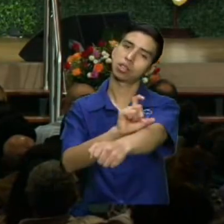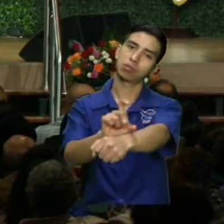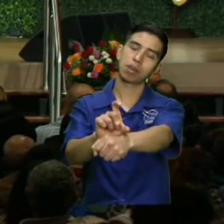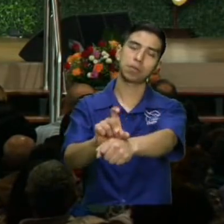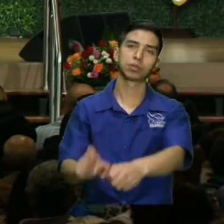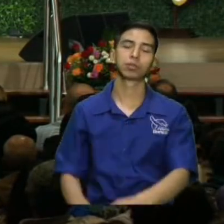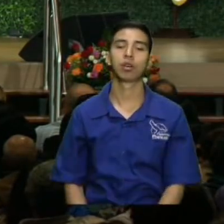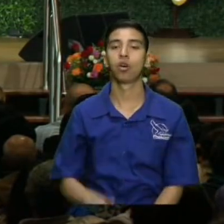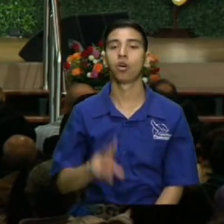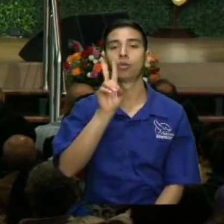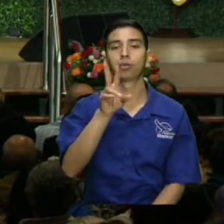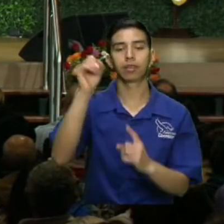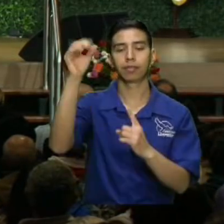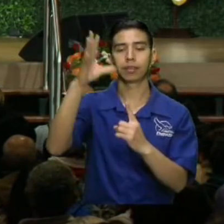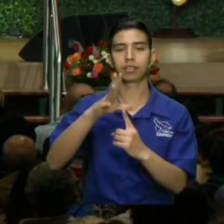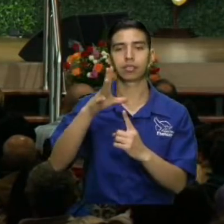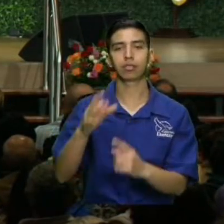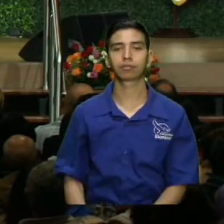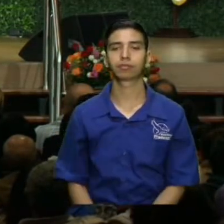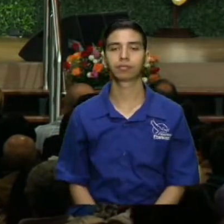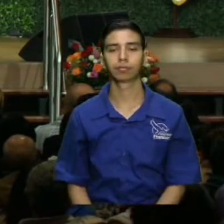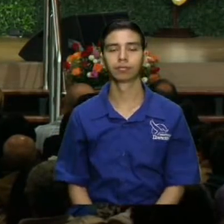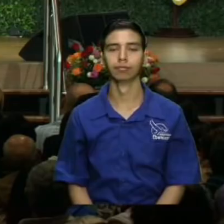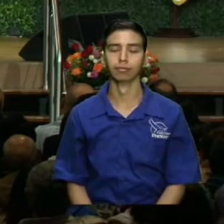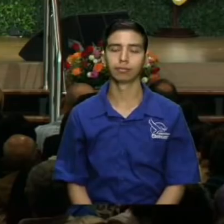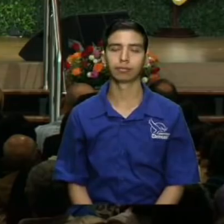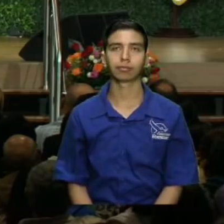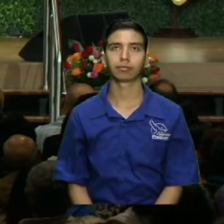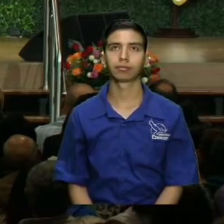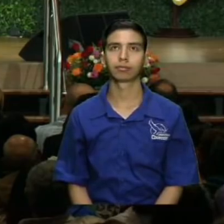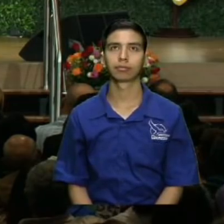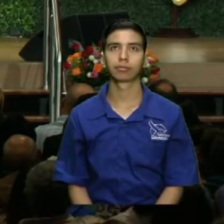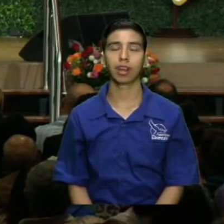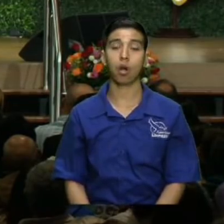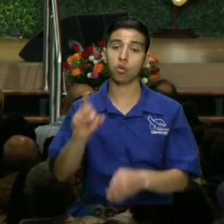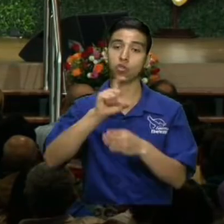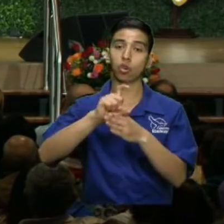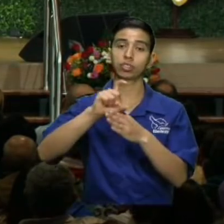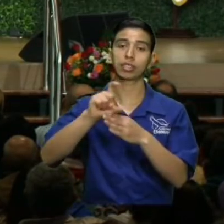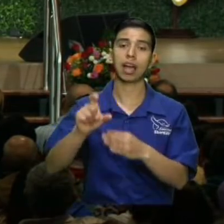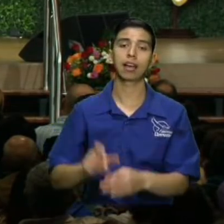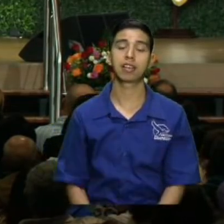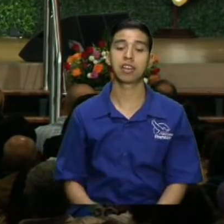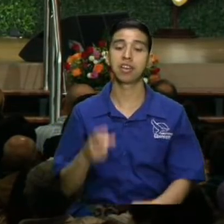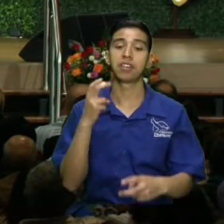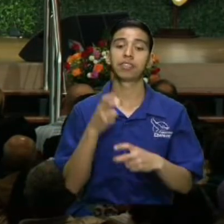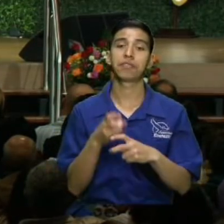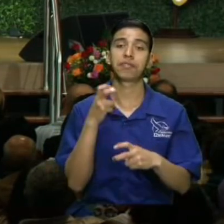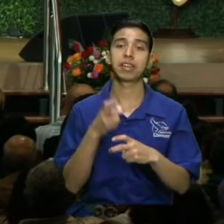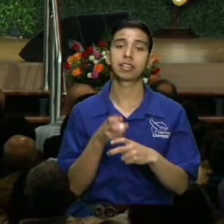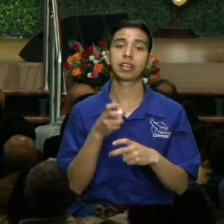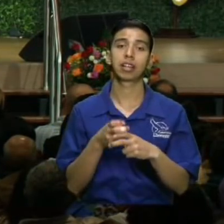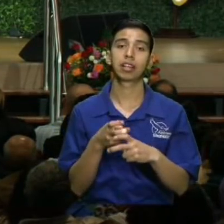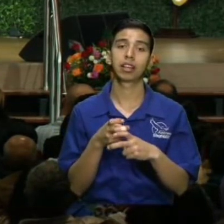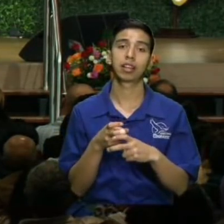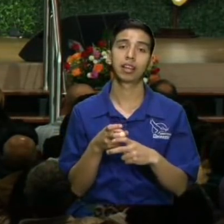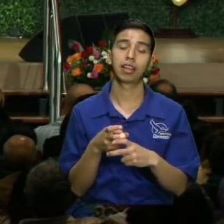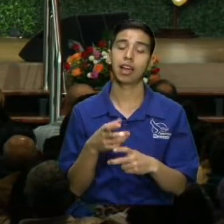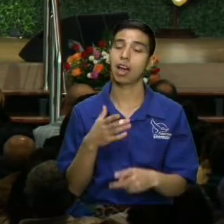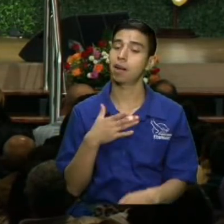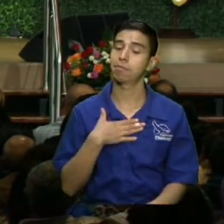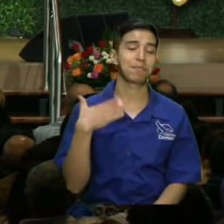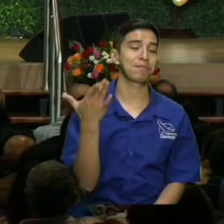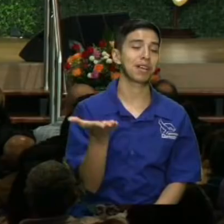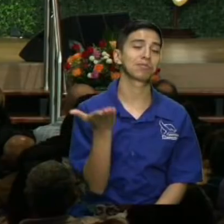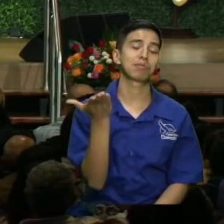Doble porción querés. Ah, vaya. Cosa difícil has